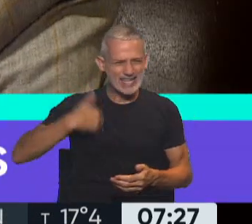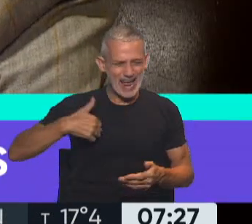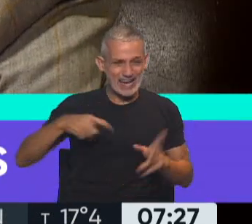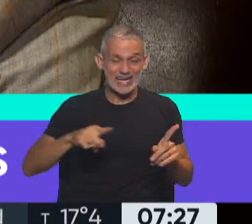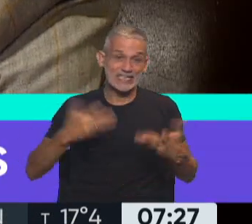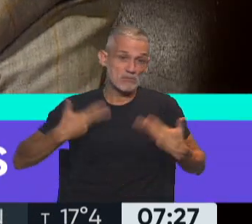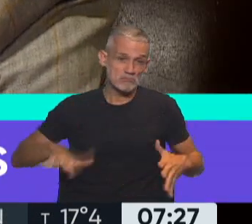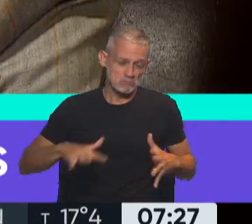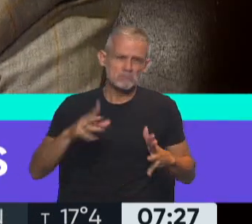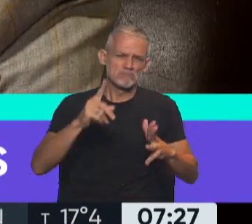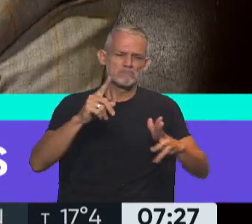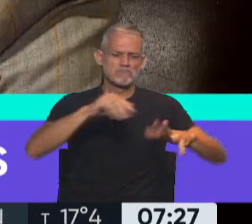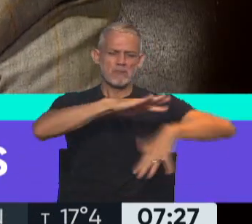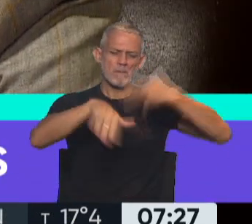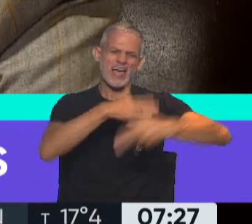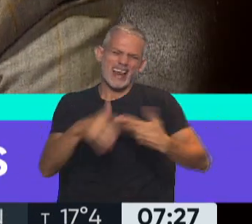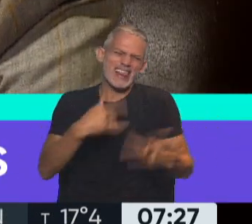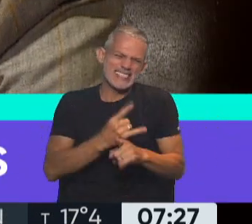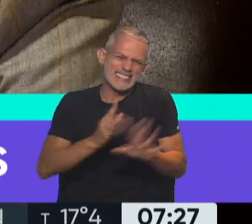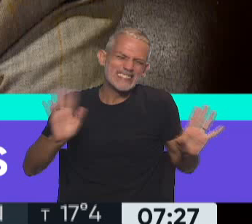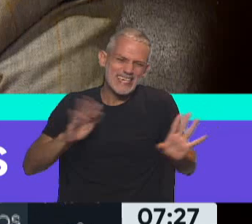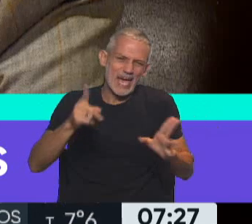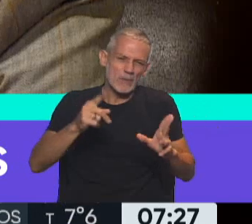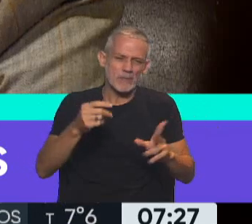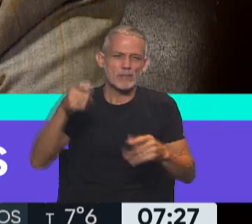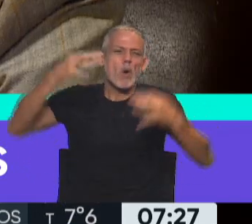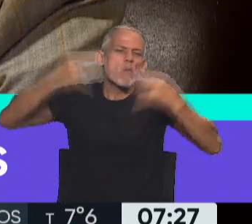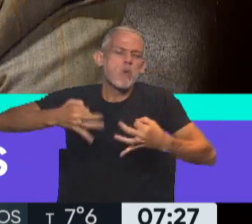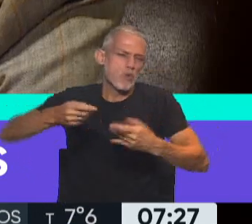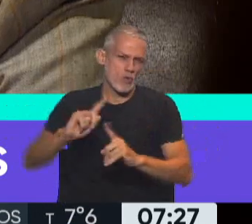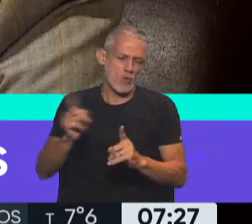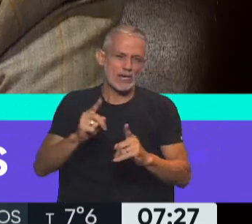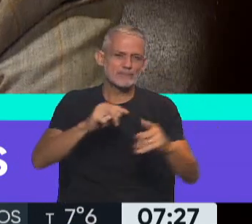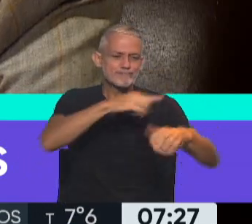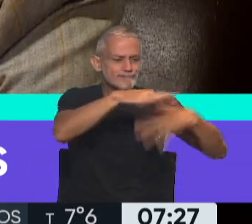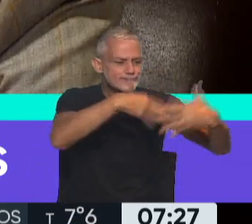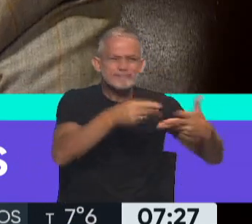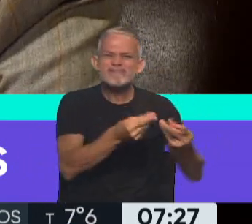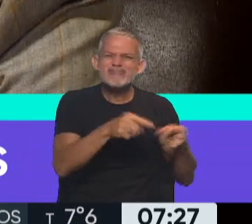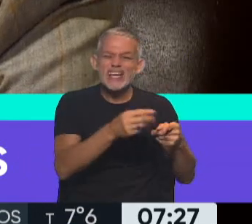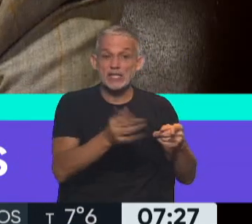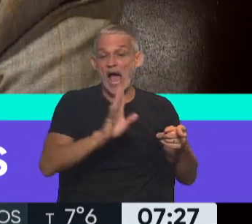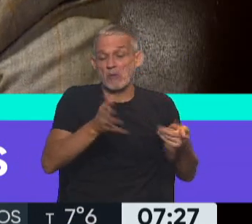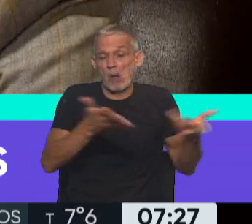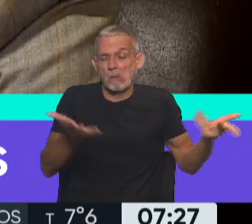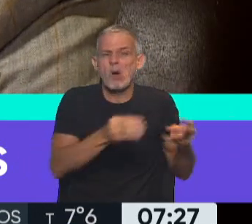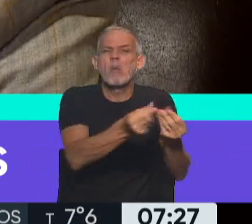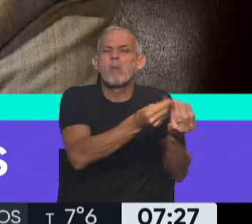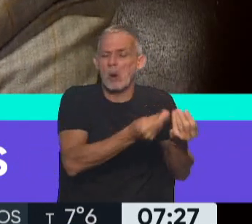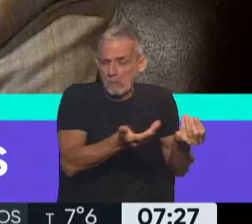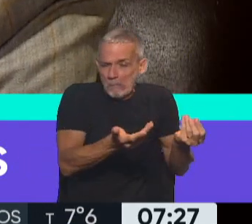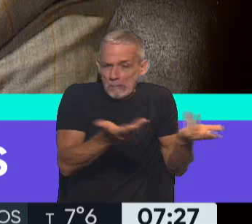se consume adulterada y normalmente hay distintos tipos de adulterante. Algunos que son inocuos, polvos